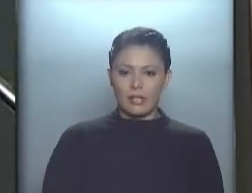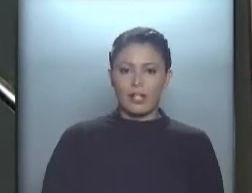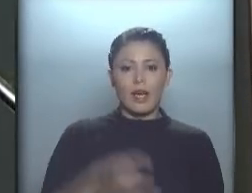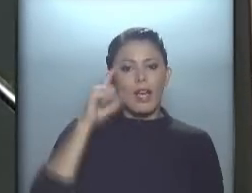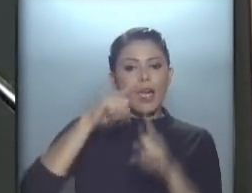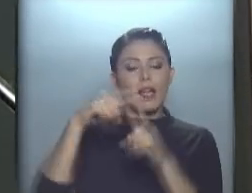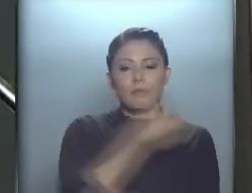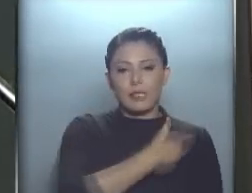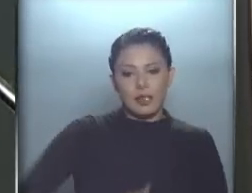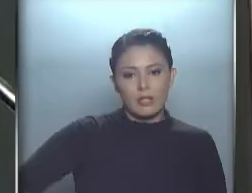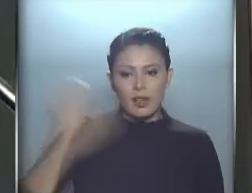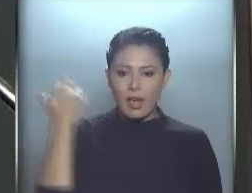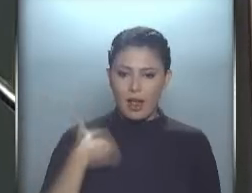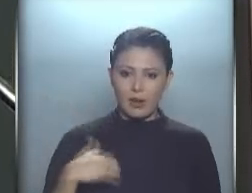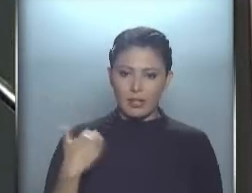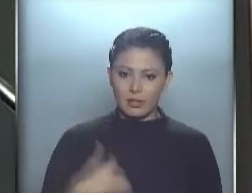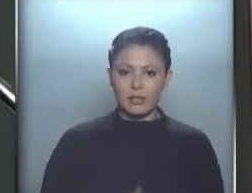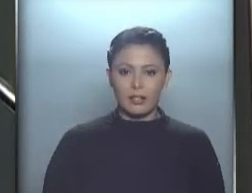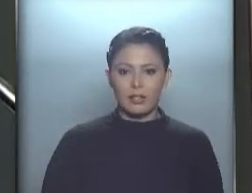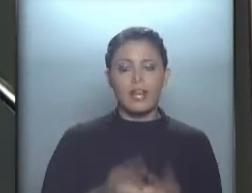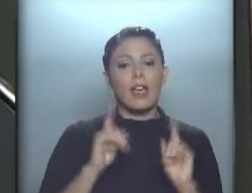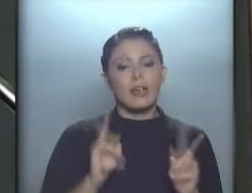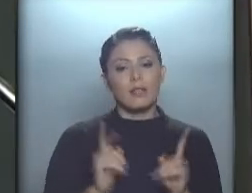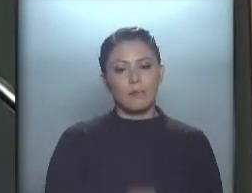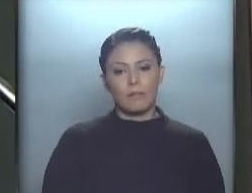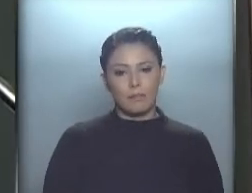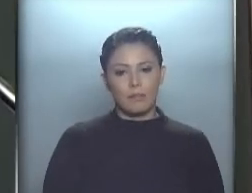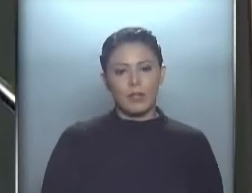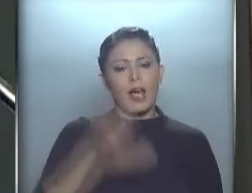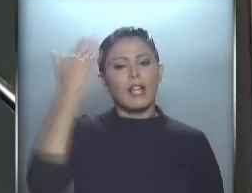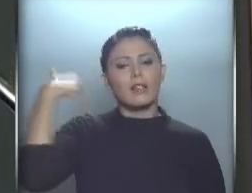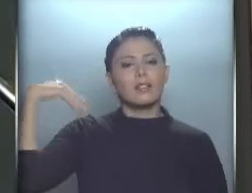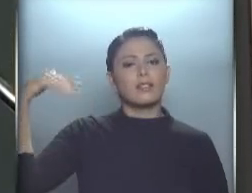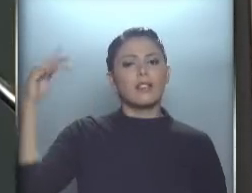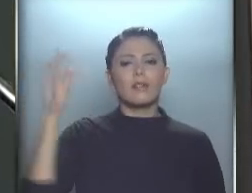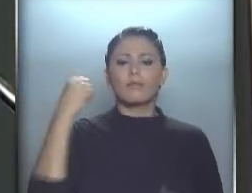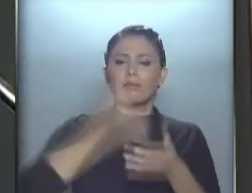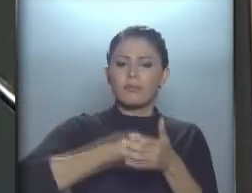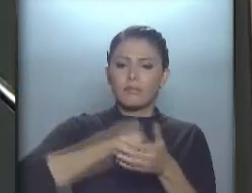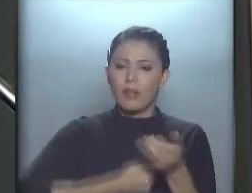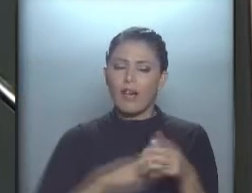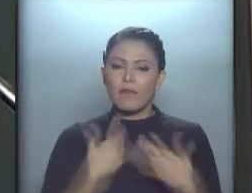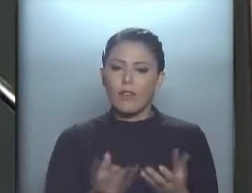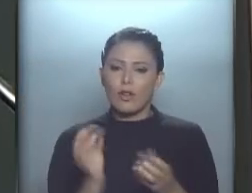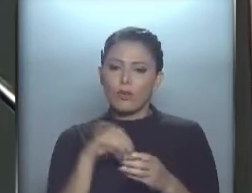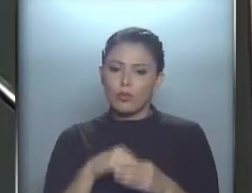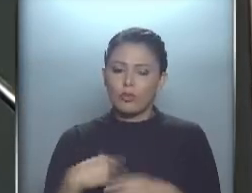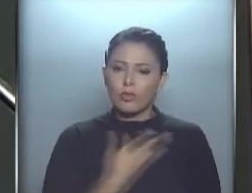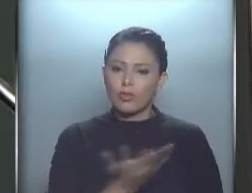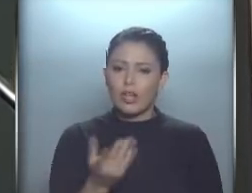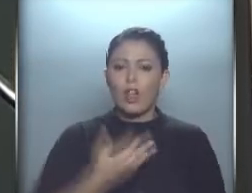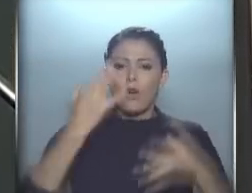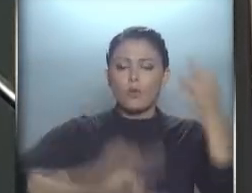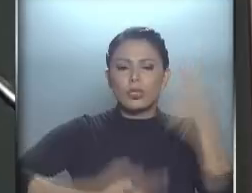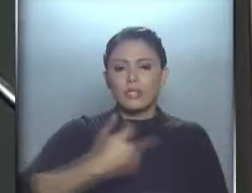presidente de los argentinos y quien enarbolar precisamente aquellas banderas de inclusión social de Justicia social de